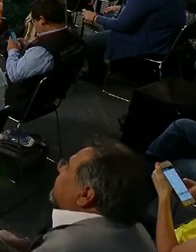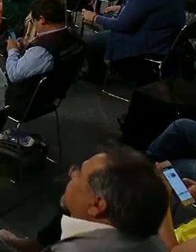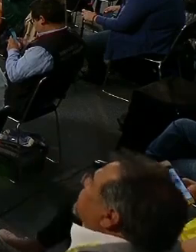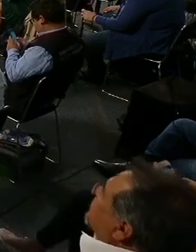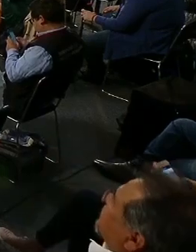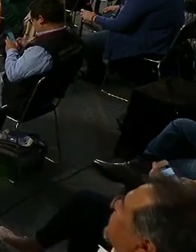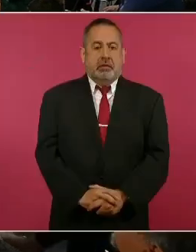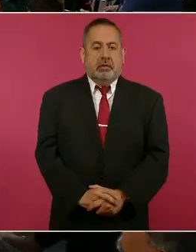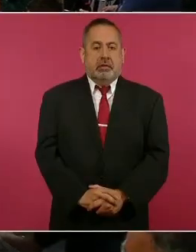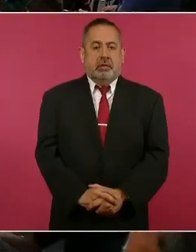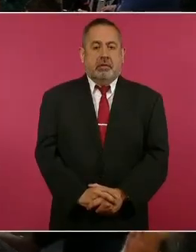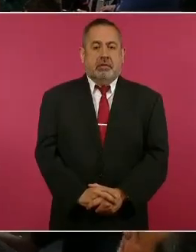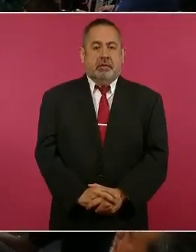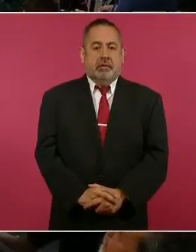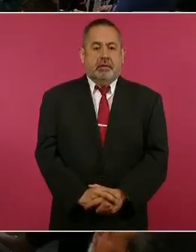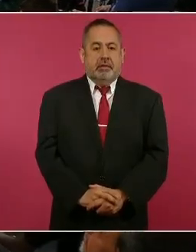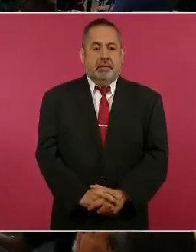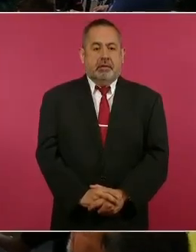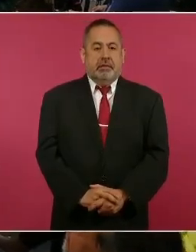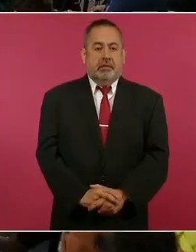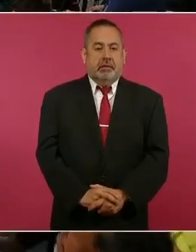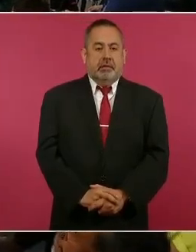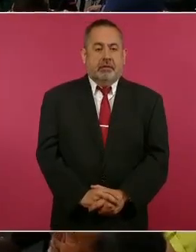Va, vamos.